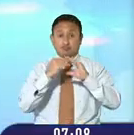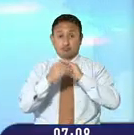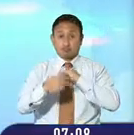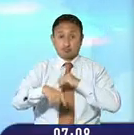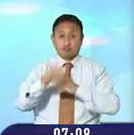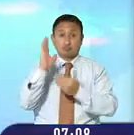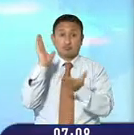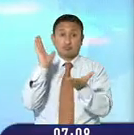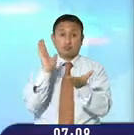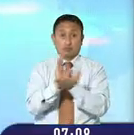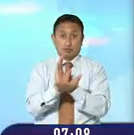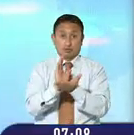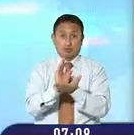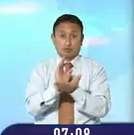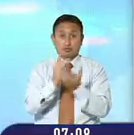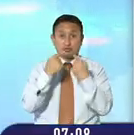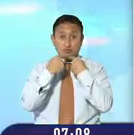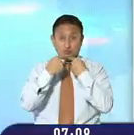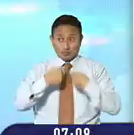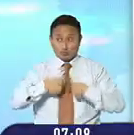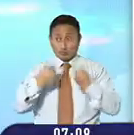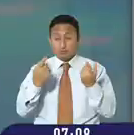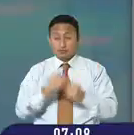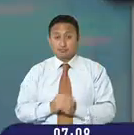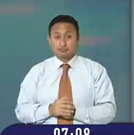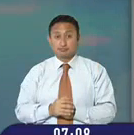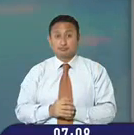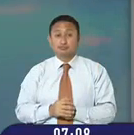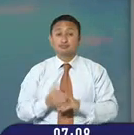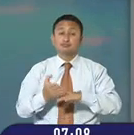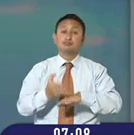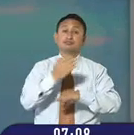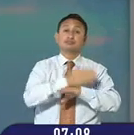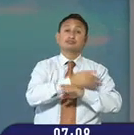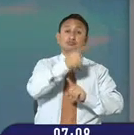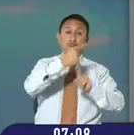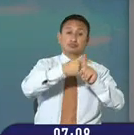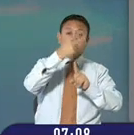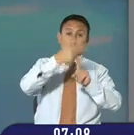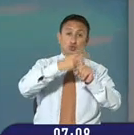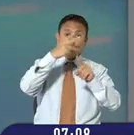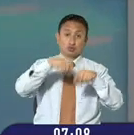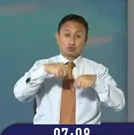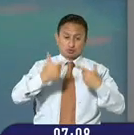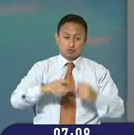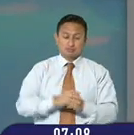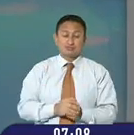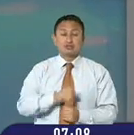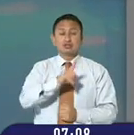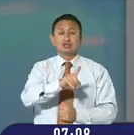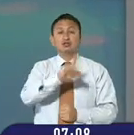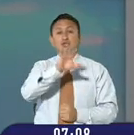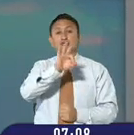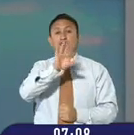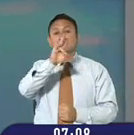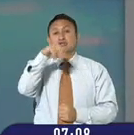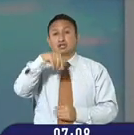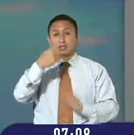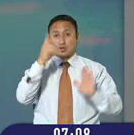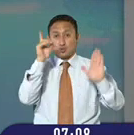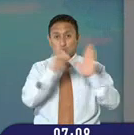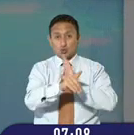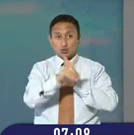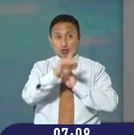Ecuatoriano de Seguridad Social informa que en los últimos meses se han realizado 197 denuncias a